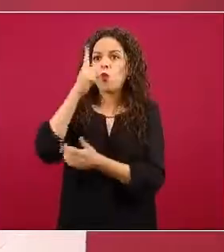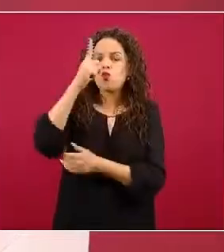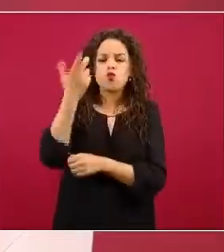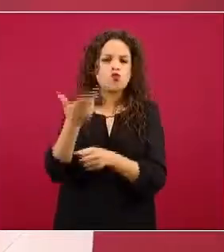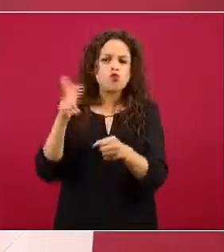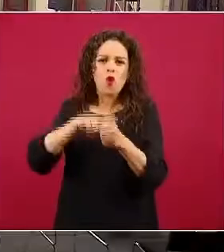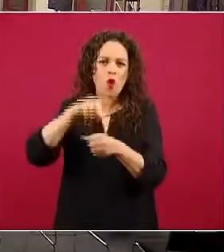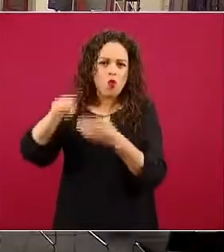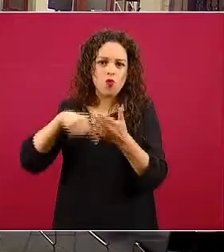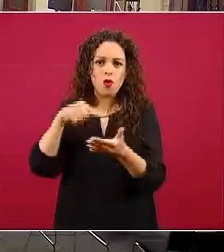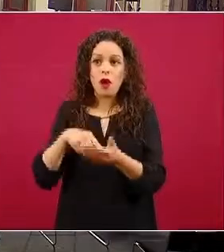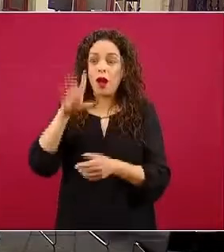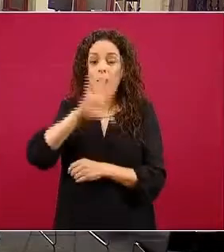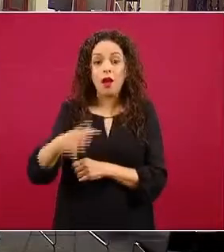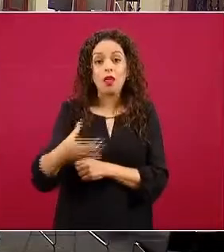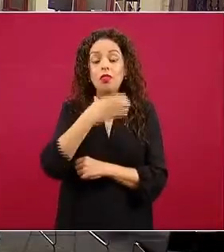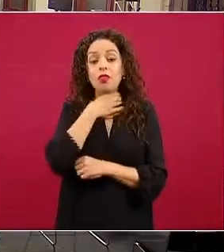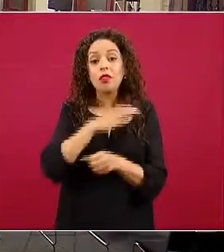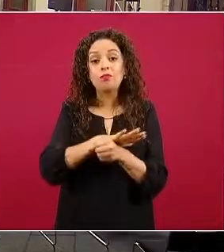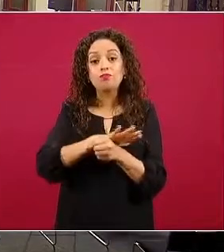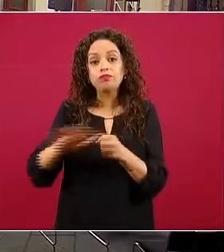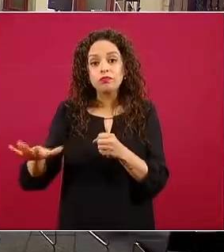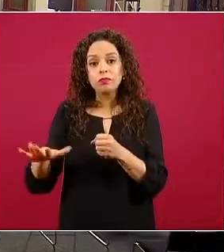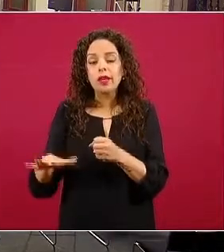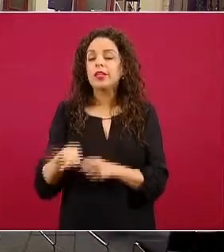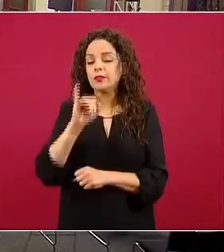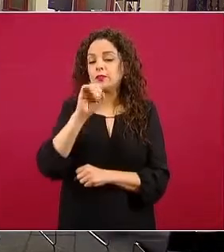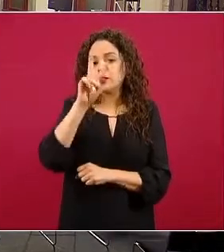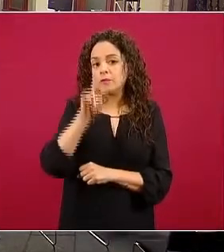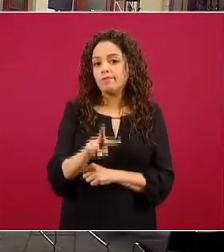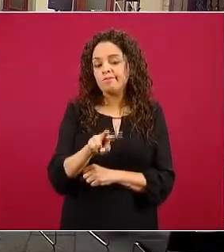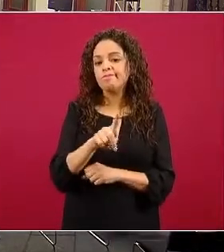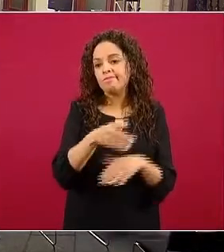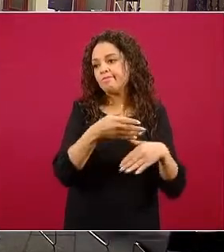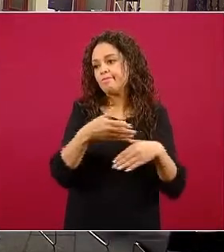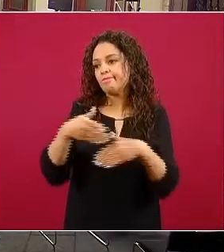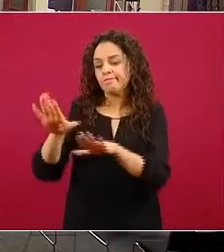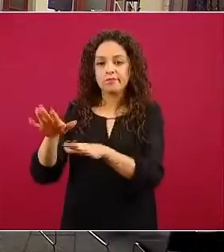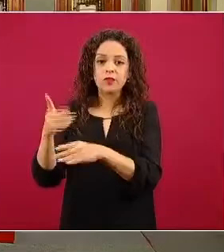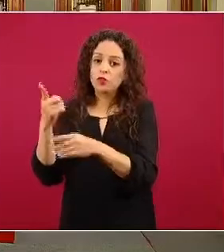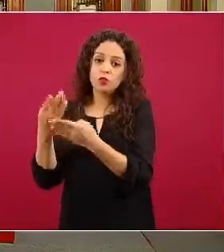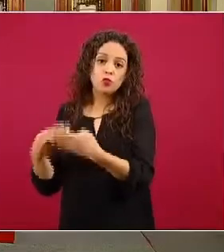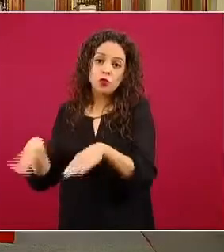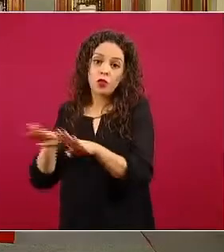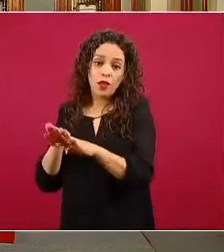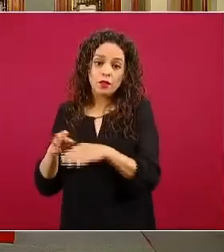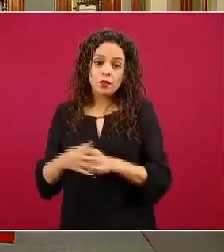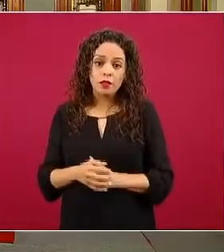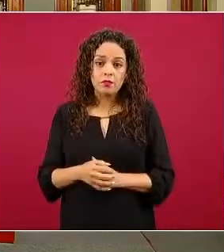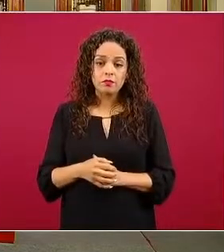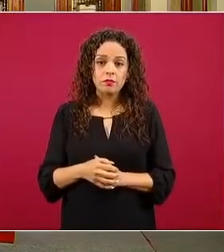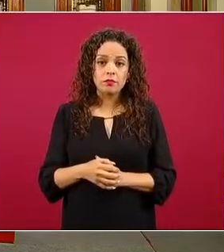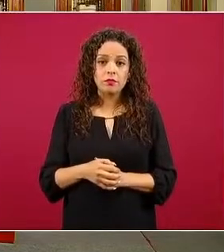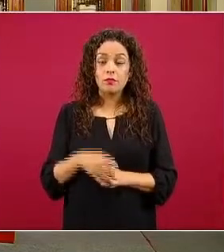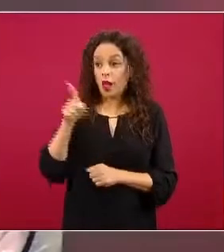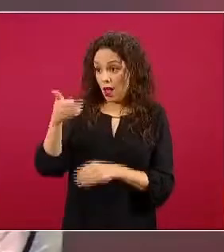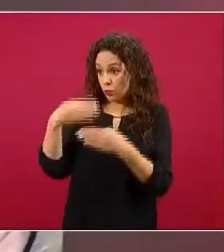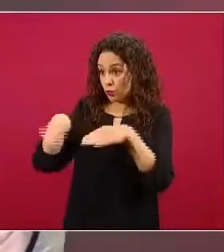100%, sí, lo más seguro es que los estén regresando. ¿Los tienen que regresar a su casa? No.